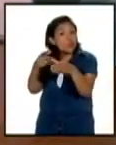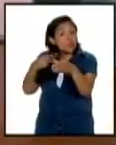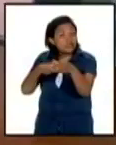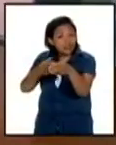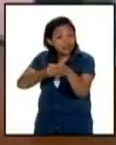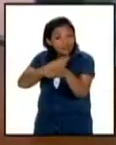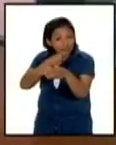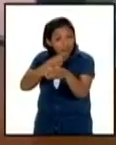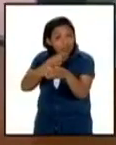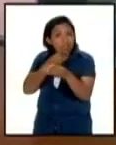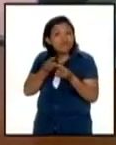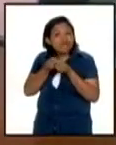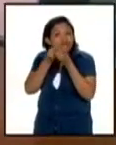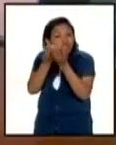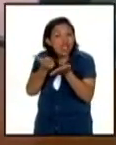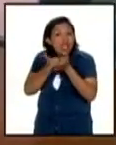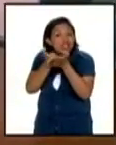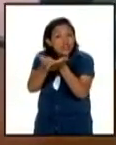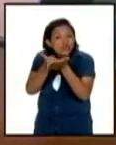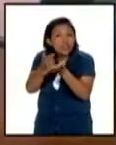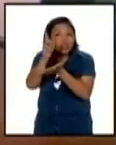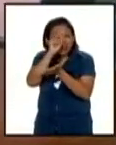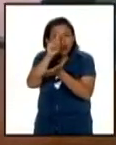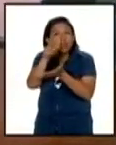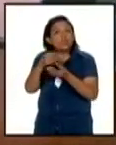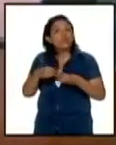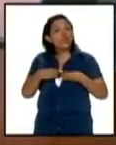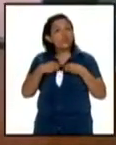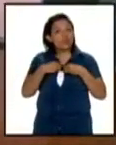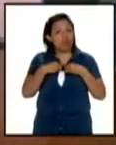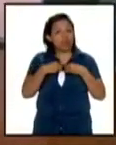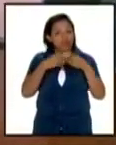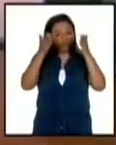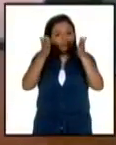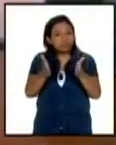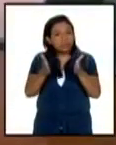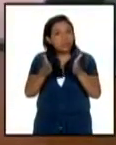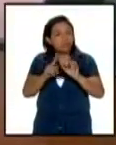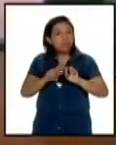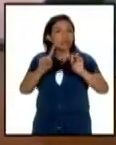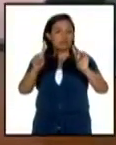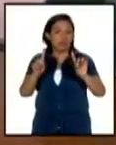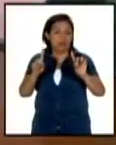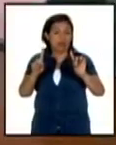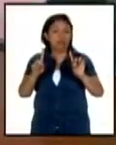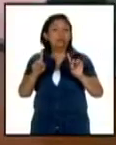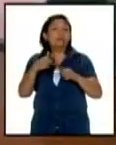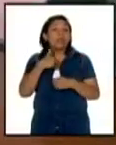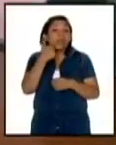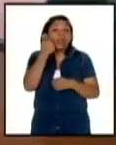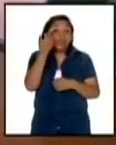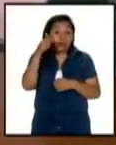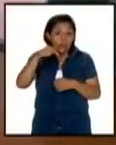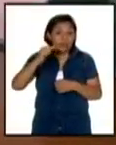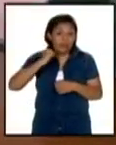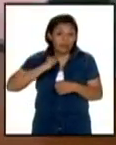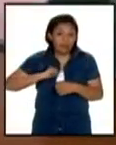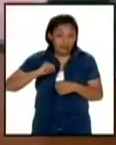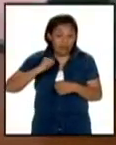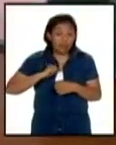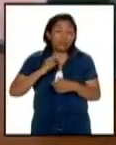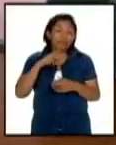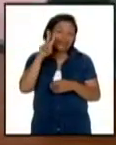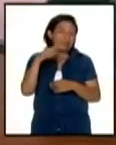herramientas para vivir de manera distinta esa etapa de la vida. Entonces, aspiramos a que este siglo, es una